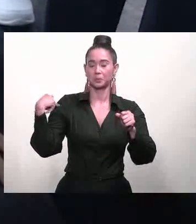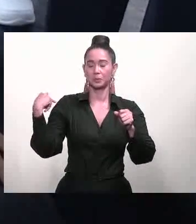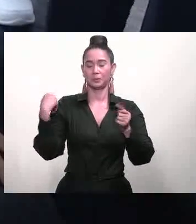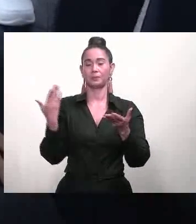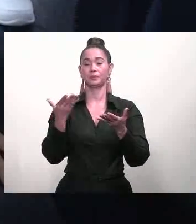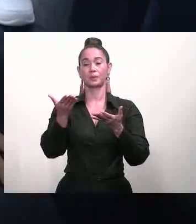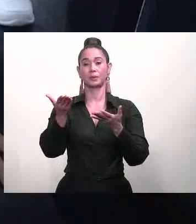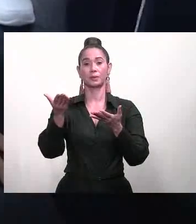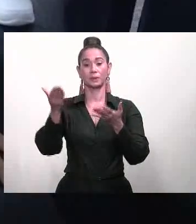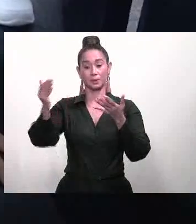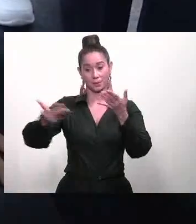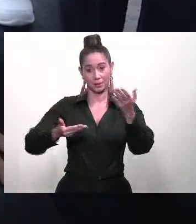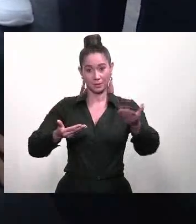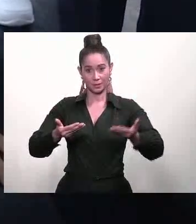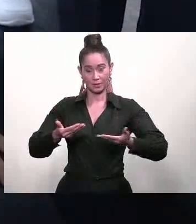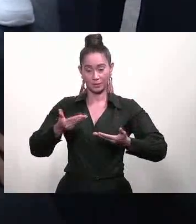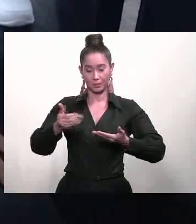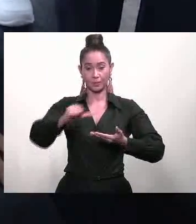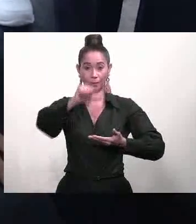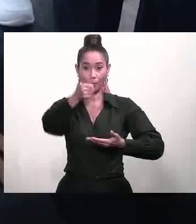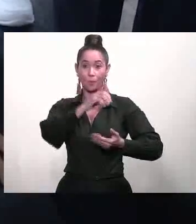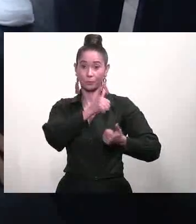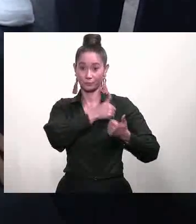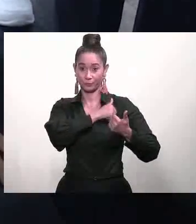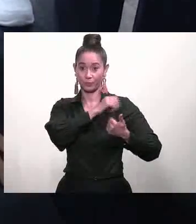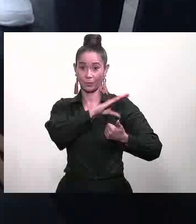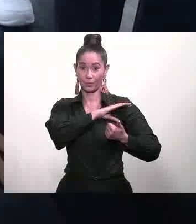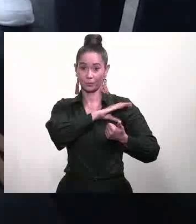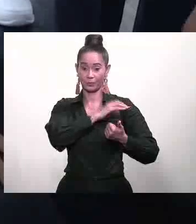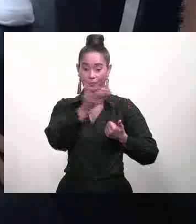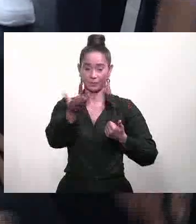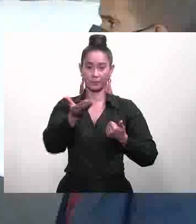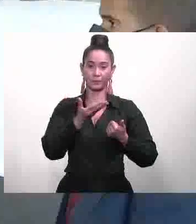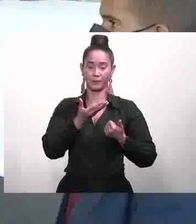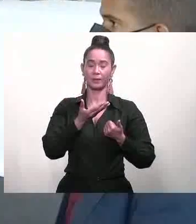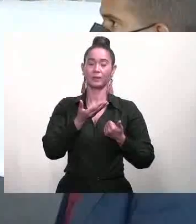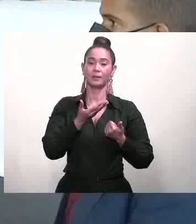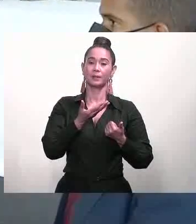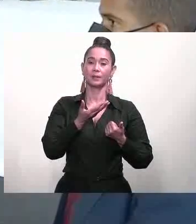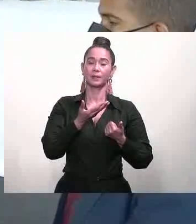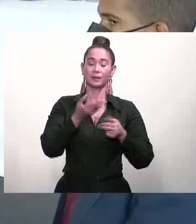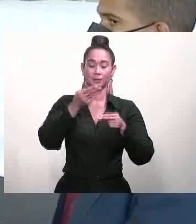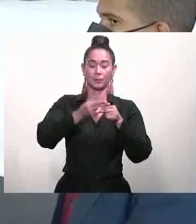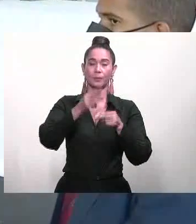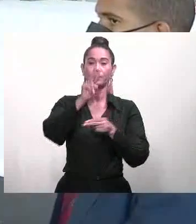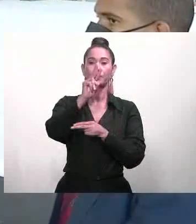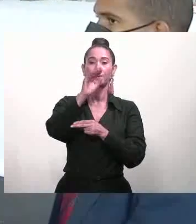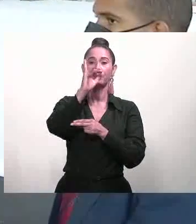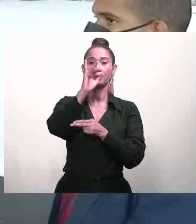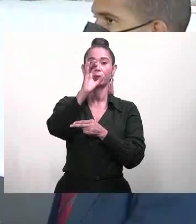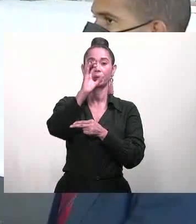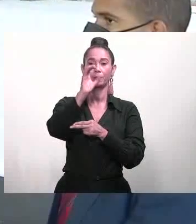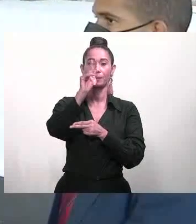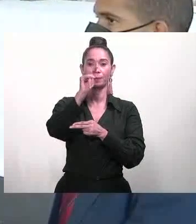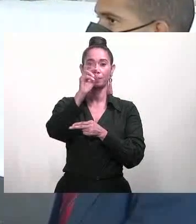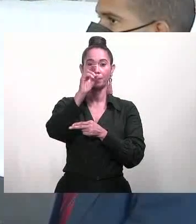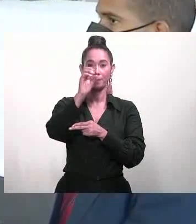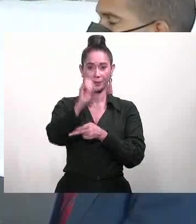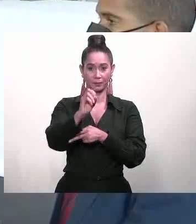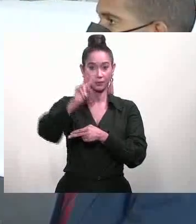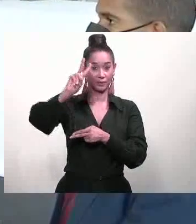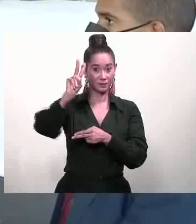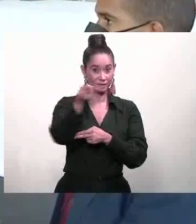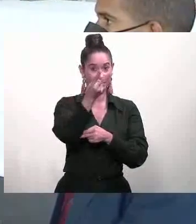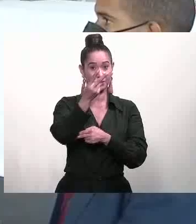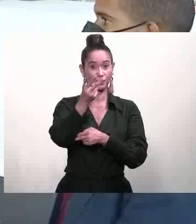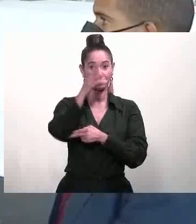Invitamos al mayor Víctor Martínez que por favor se acerque. Será el segundo dominicano